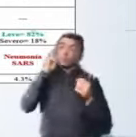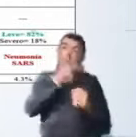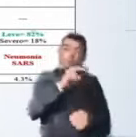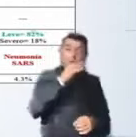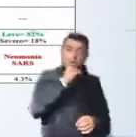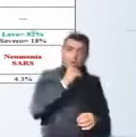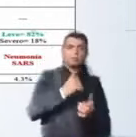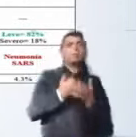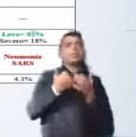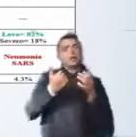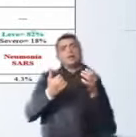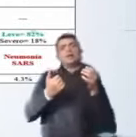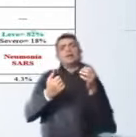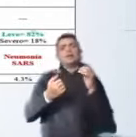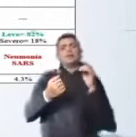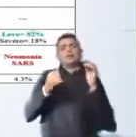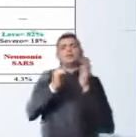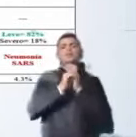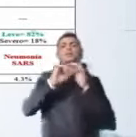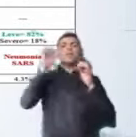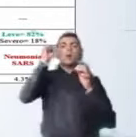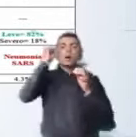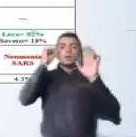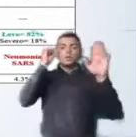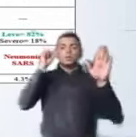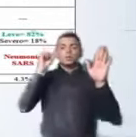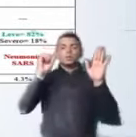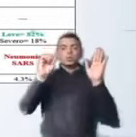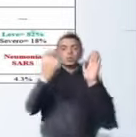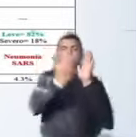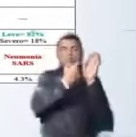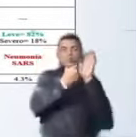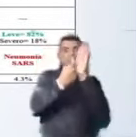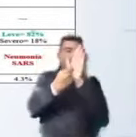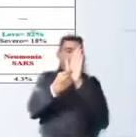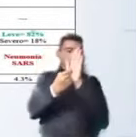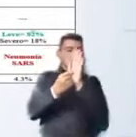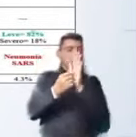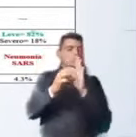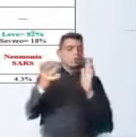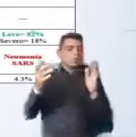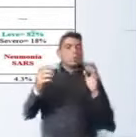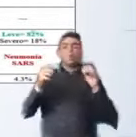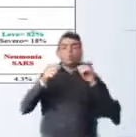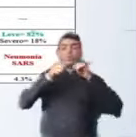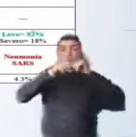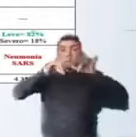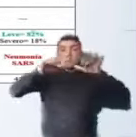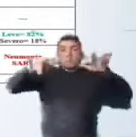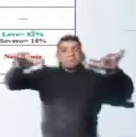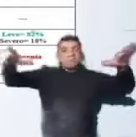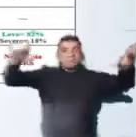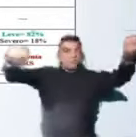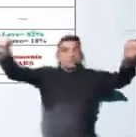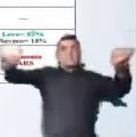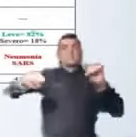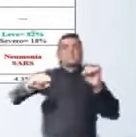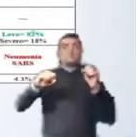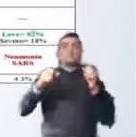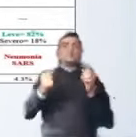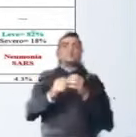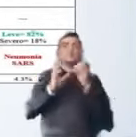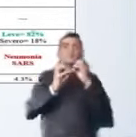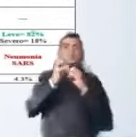publicaciones asiáticas que hablan de cómo nos debemos preparar para una gripe pandémica por COVID-19 desde la perspectiva de la